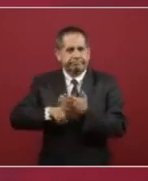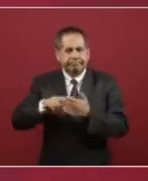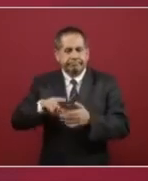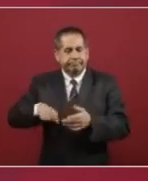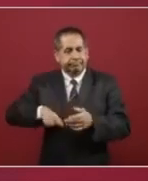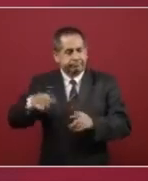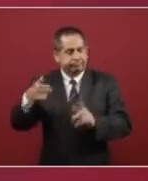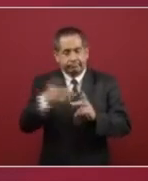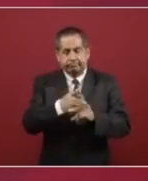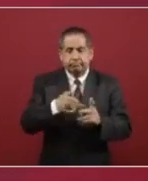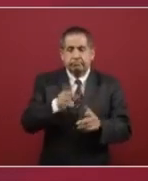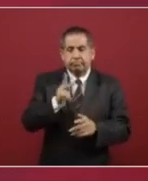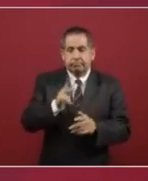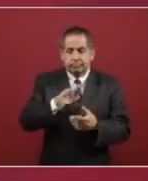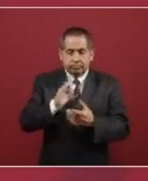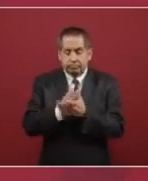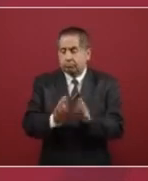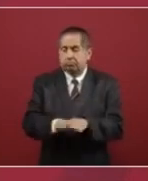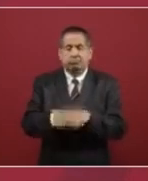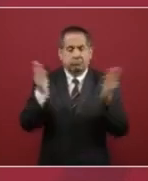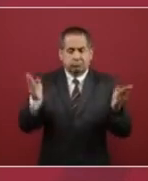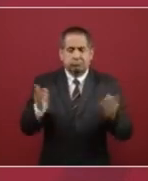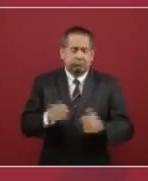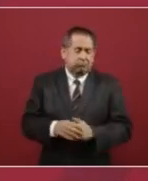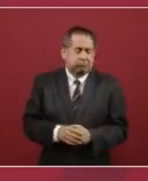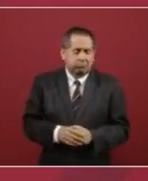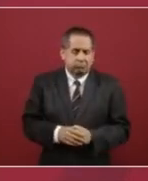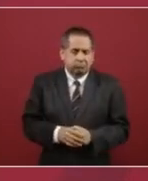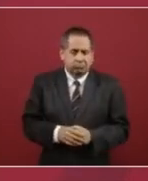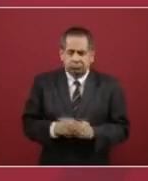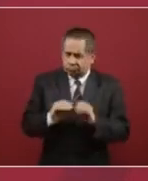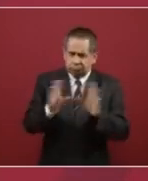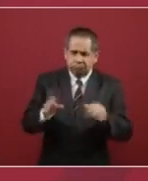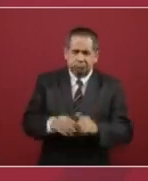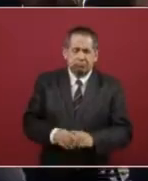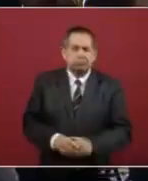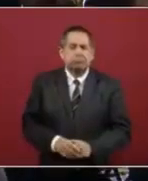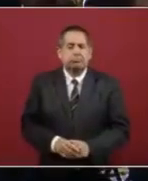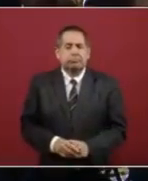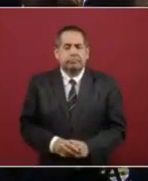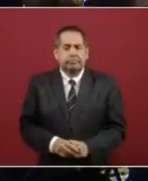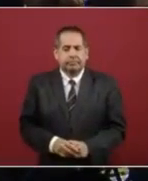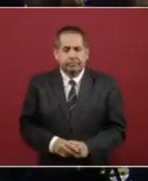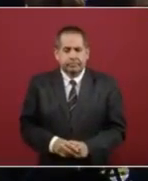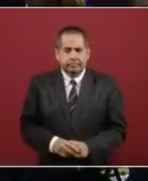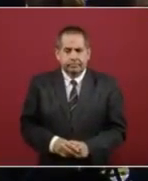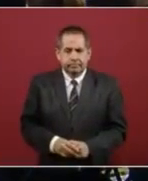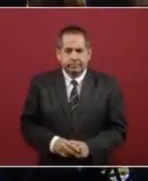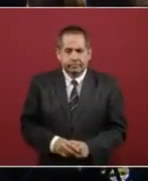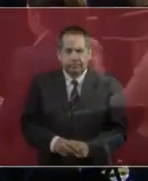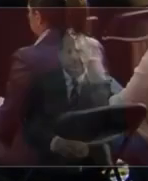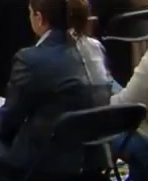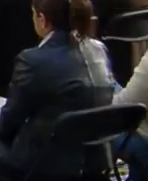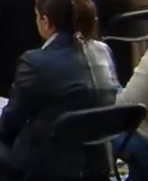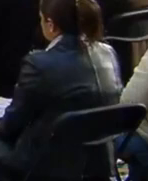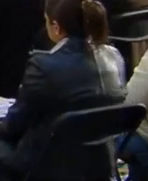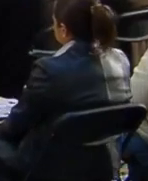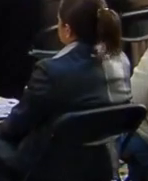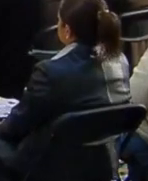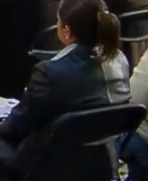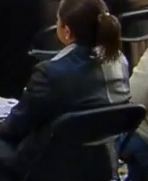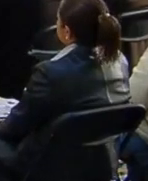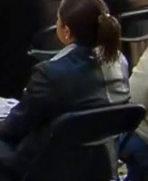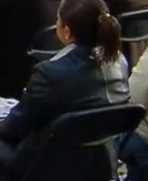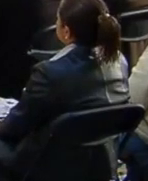pero sí son expedientes abiertos, sin duda. Y señor presidente, disculpe por tomar la palabra. ¿Qué le responde a la